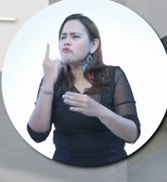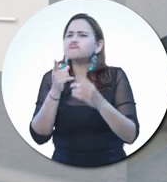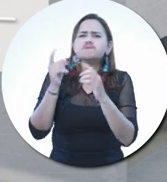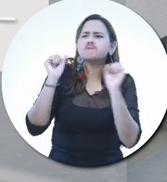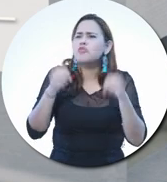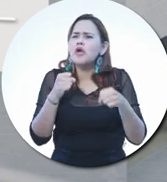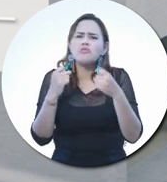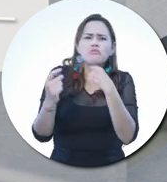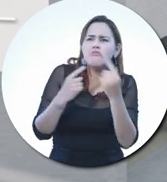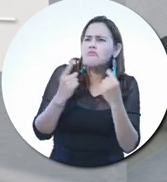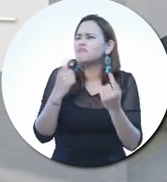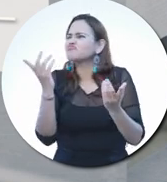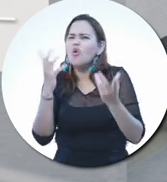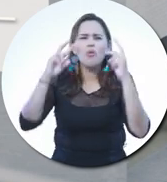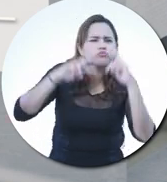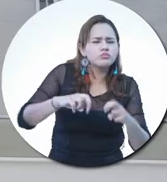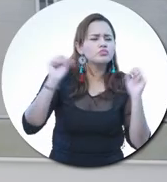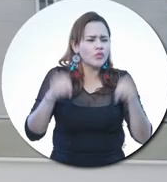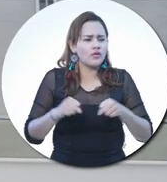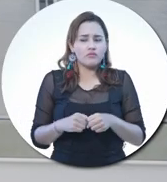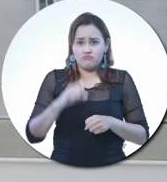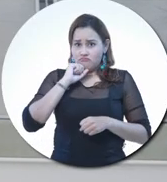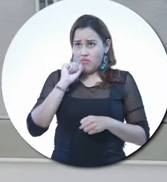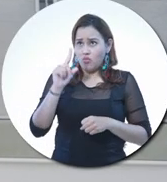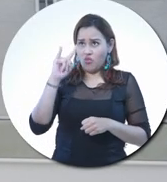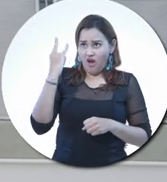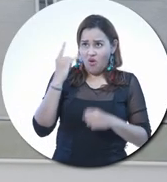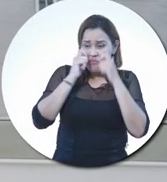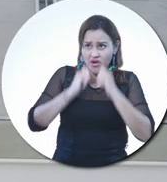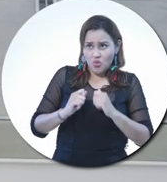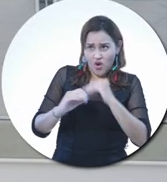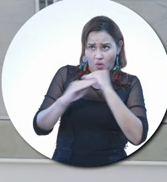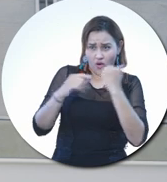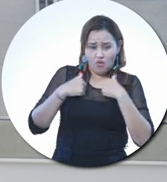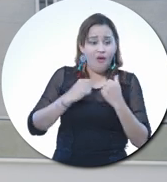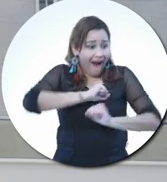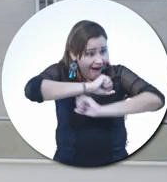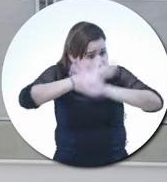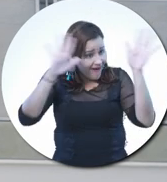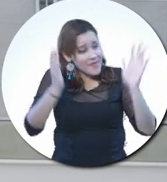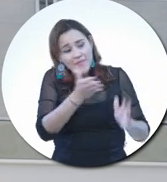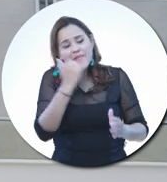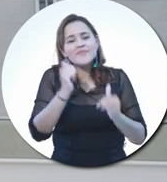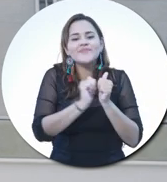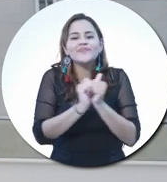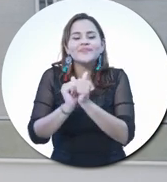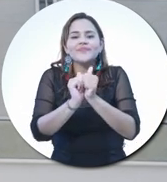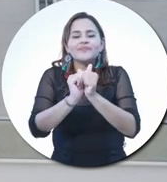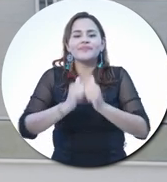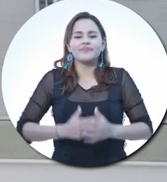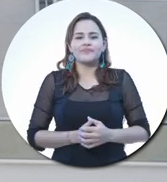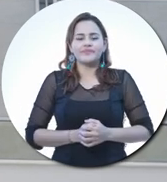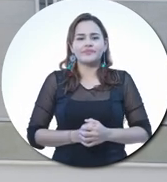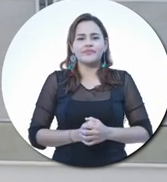profesionales. Pero Invi, ¿hay personas como yo en esos grupos? Claro que sí los hay. Sigamos con el recorrido.